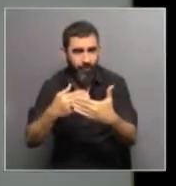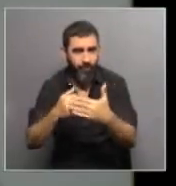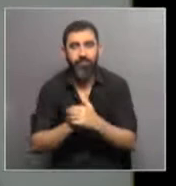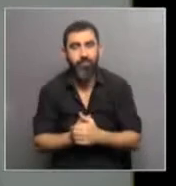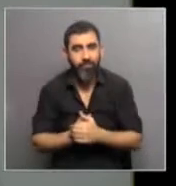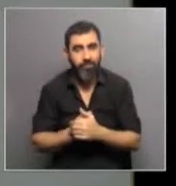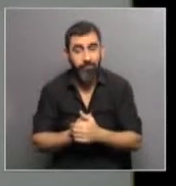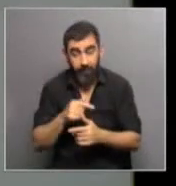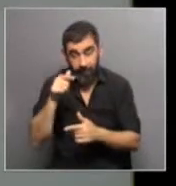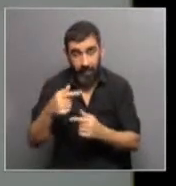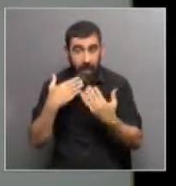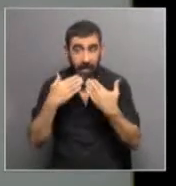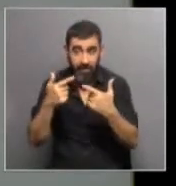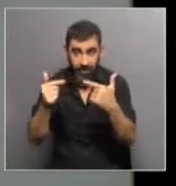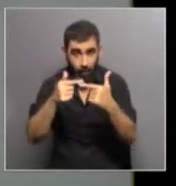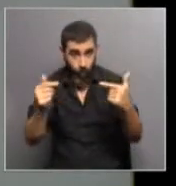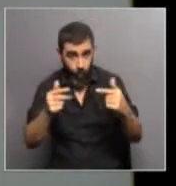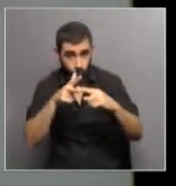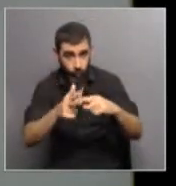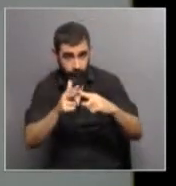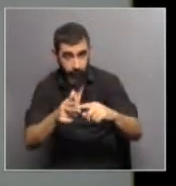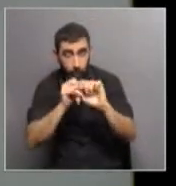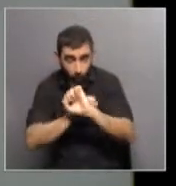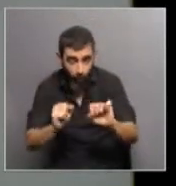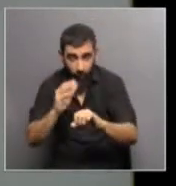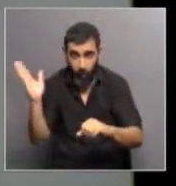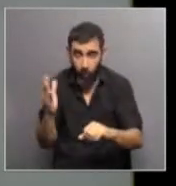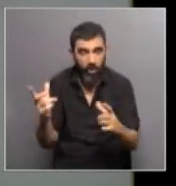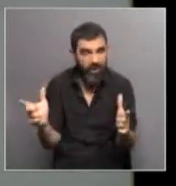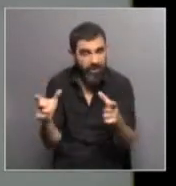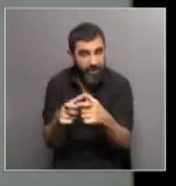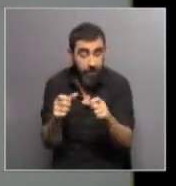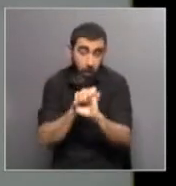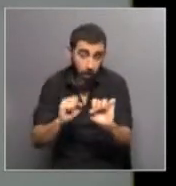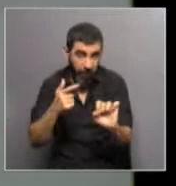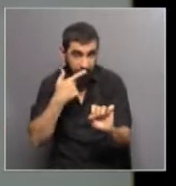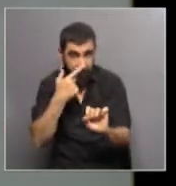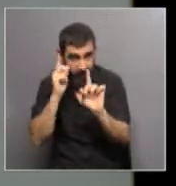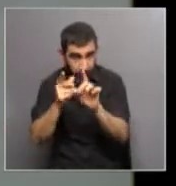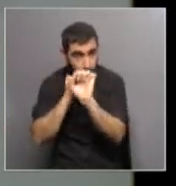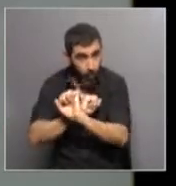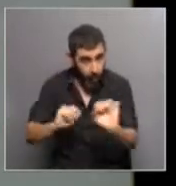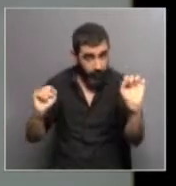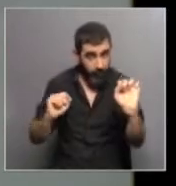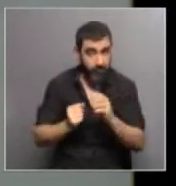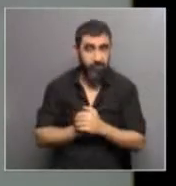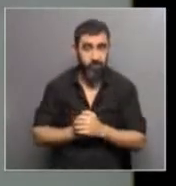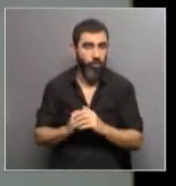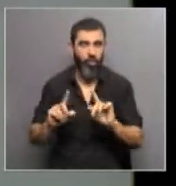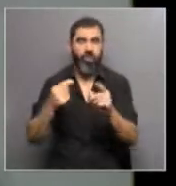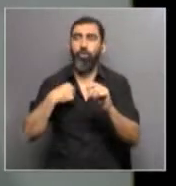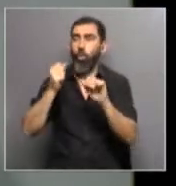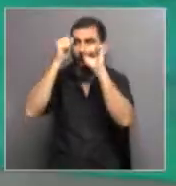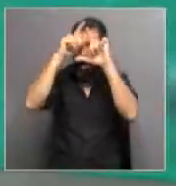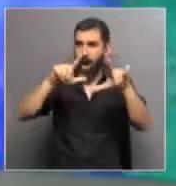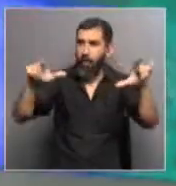A partir de estas herramientas, ¿puede ser que la productividad de pequeños predios vuelva a ser interesante para que no haga falta ser un terrateniente para